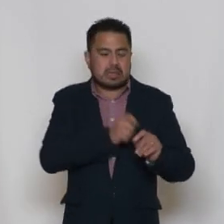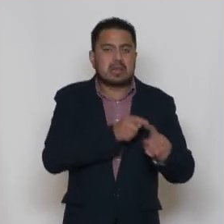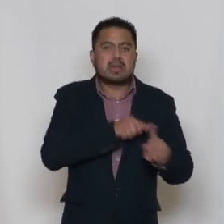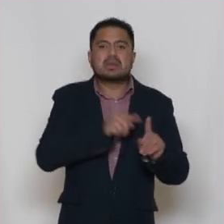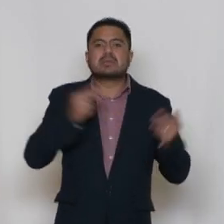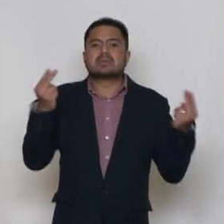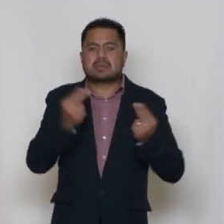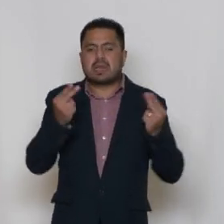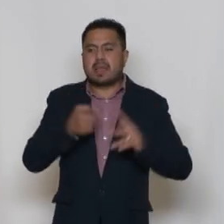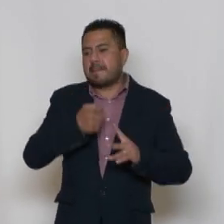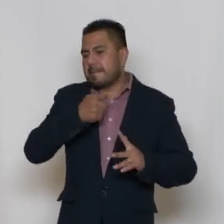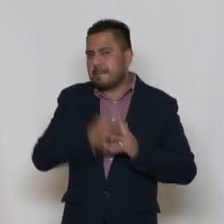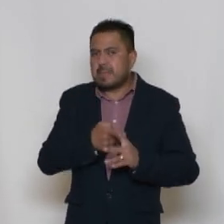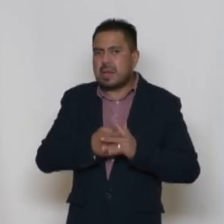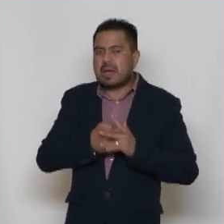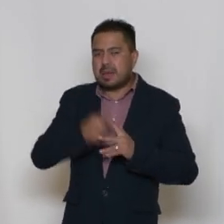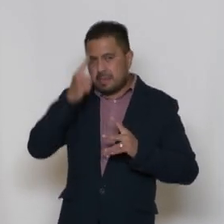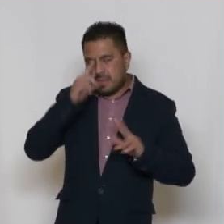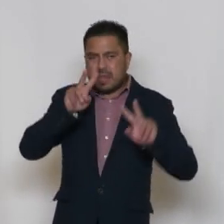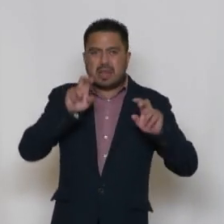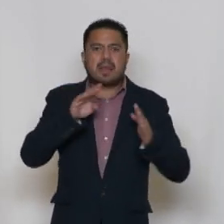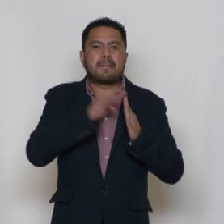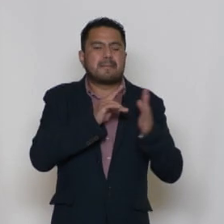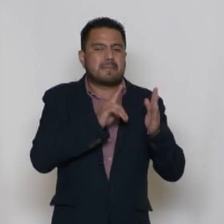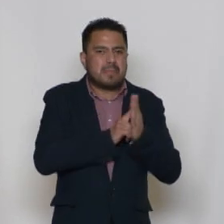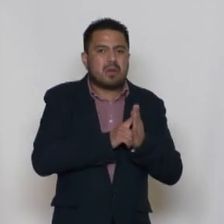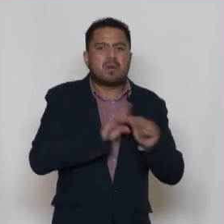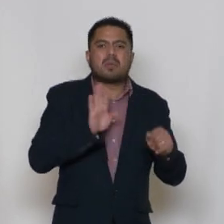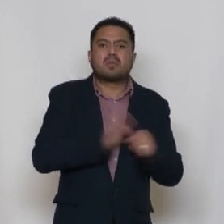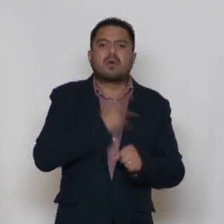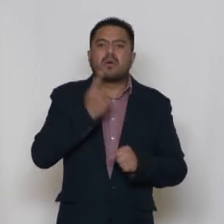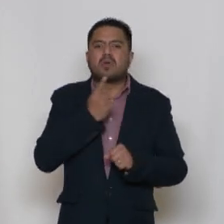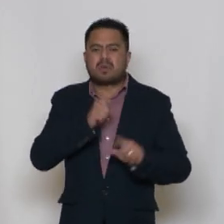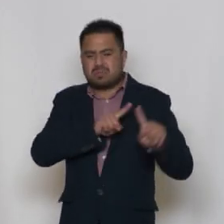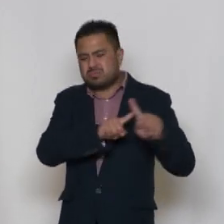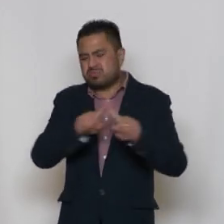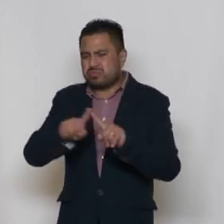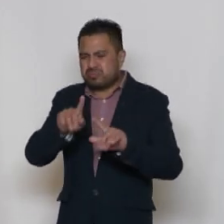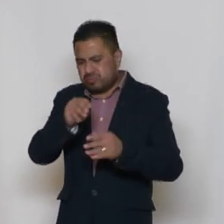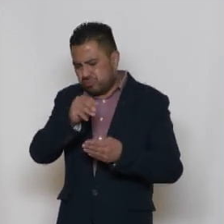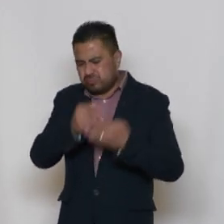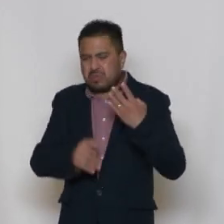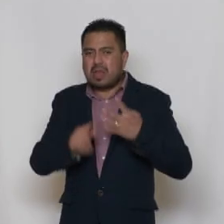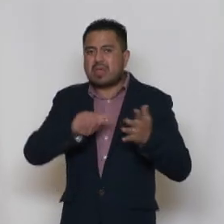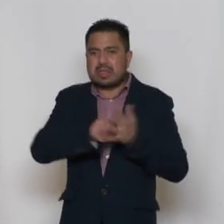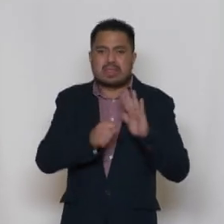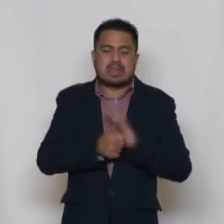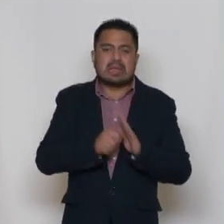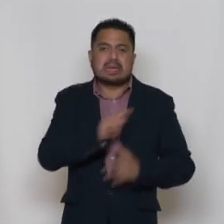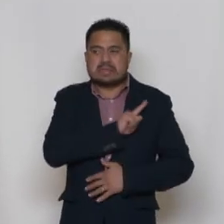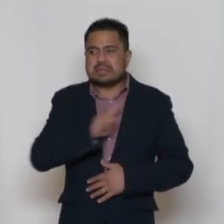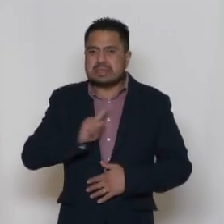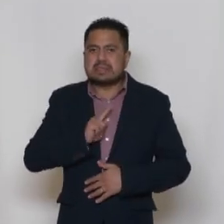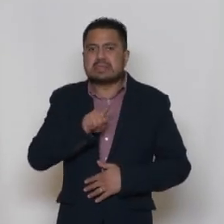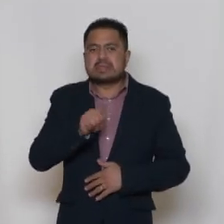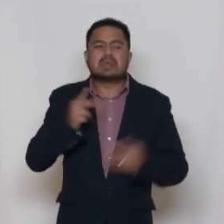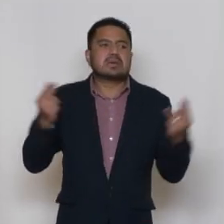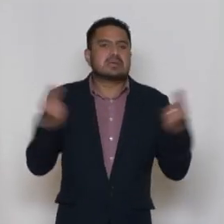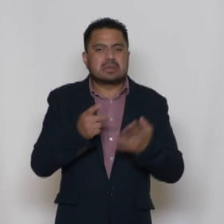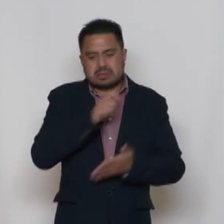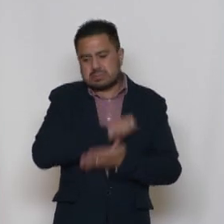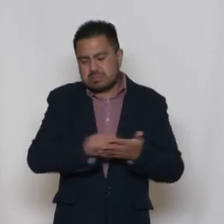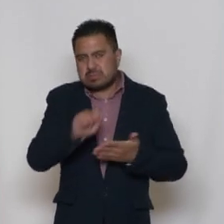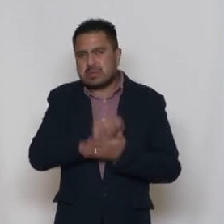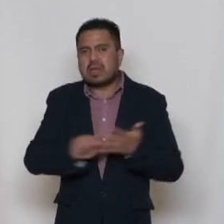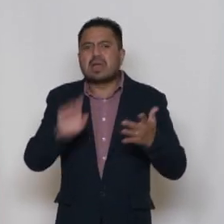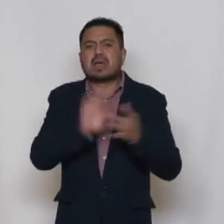necesitan matemáticas para cuestiones metodológicas, porque bueno, posee diversas ramas que requieren técnicas que necesitan describir,